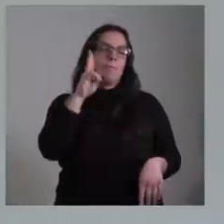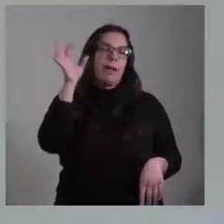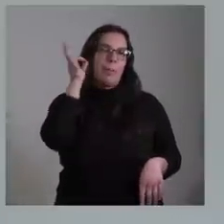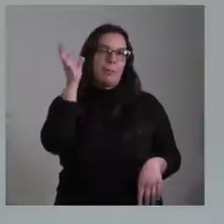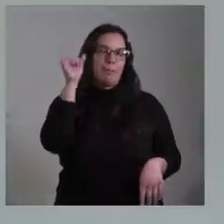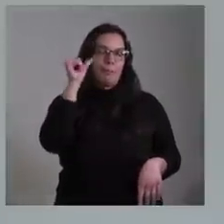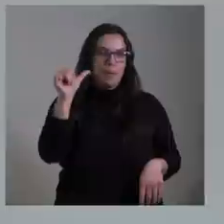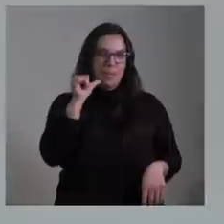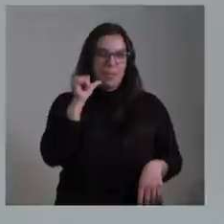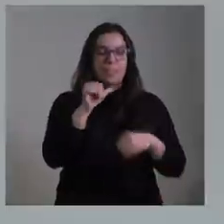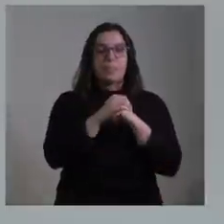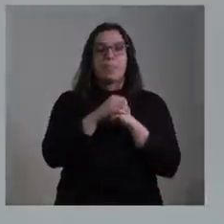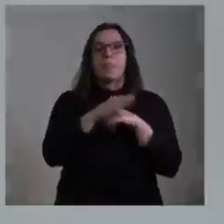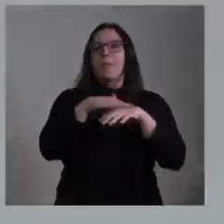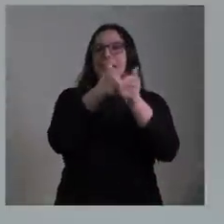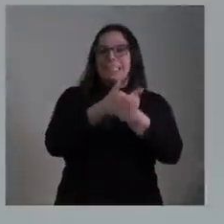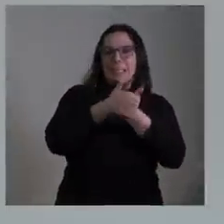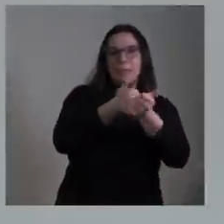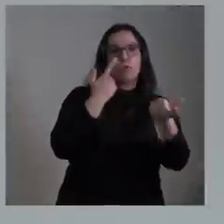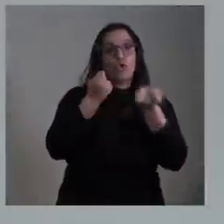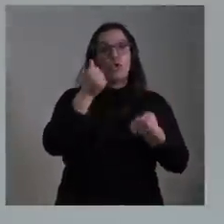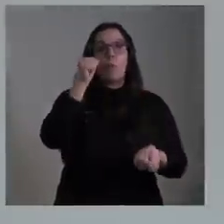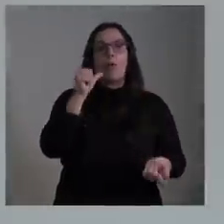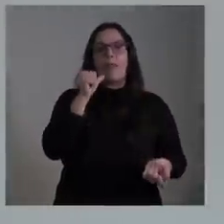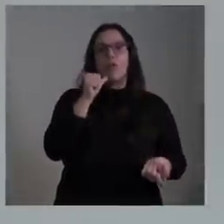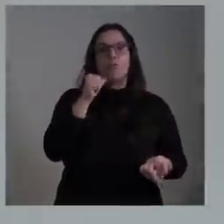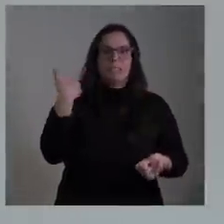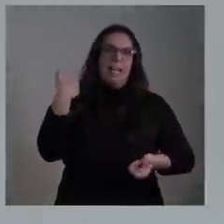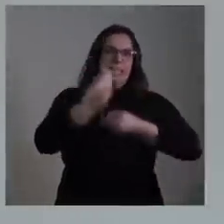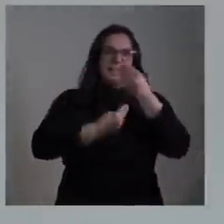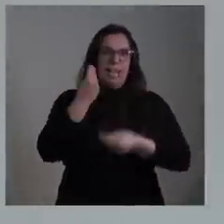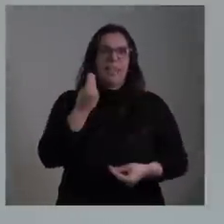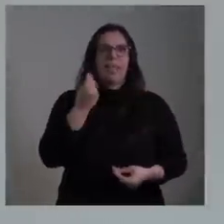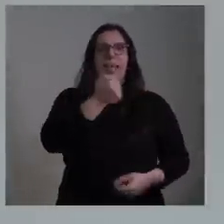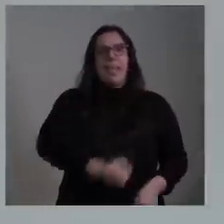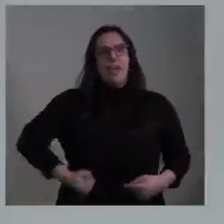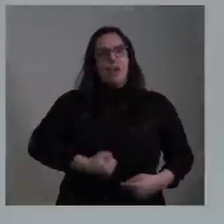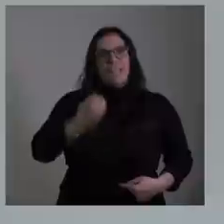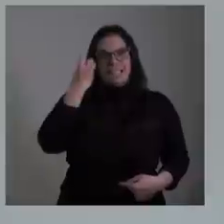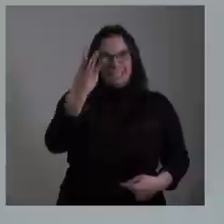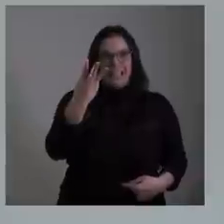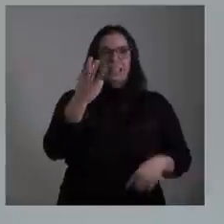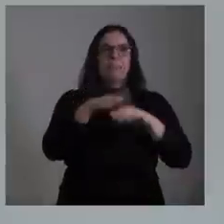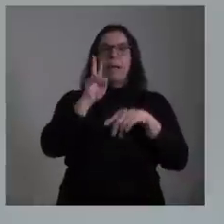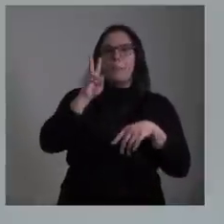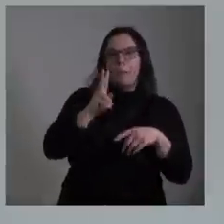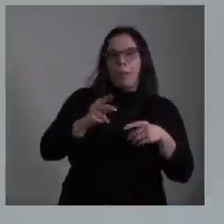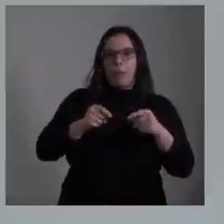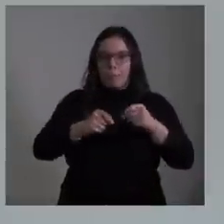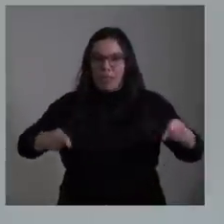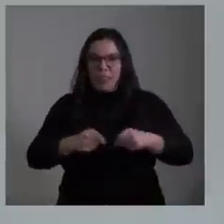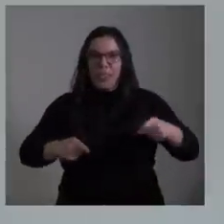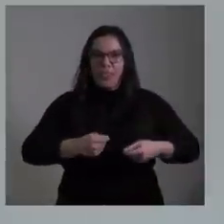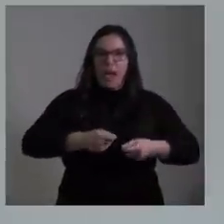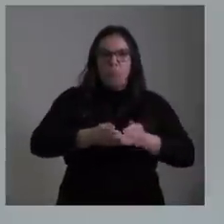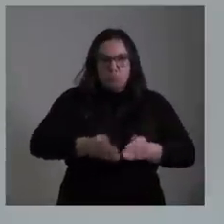dicho para el seguimiento y el control de los embarazos se vienen practicando estas tres ecografías que sirven pues para ver cómo está evolucionando el